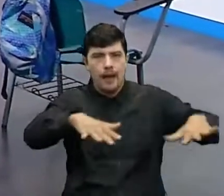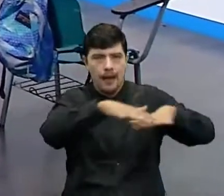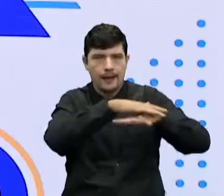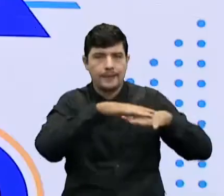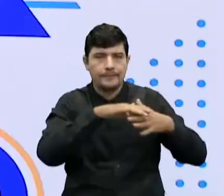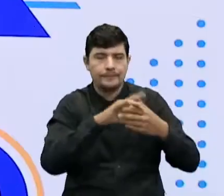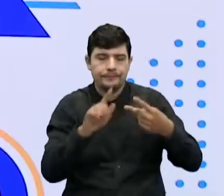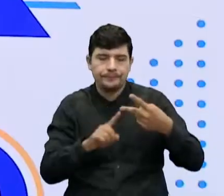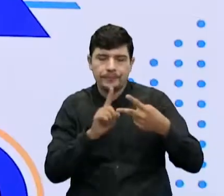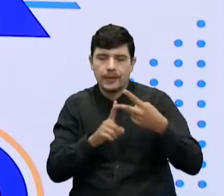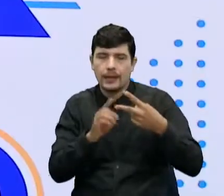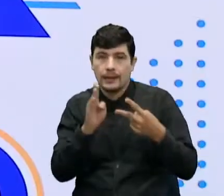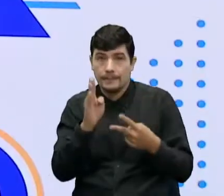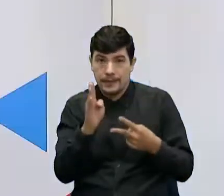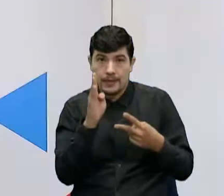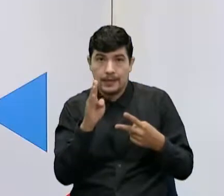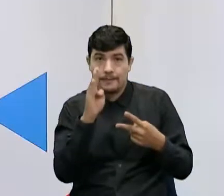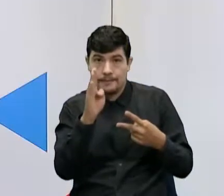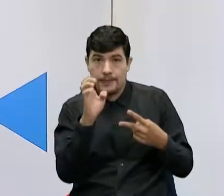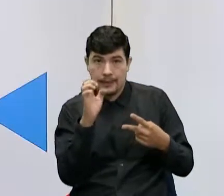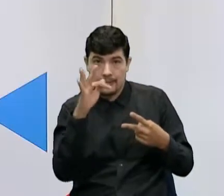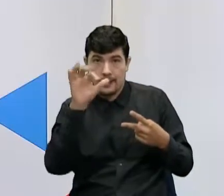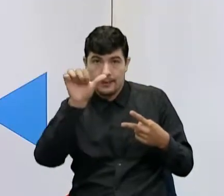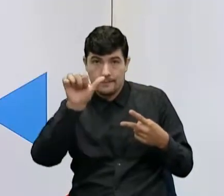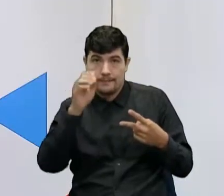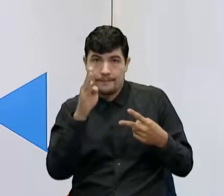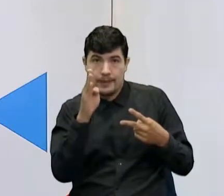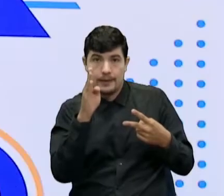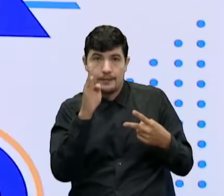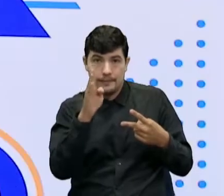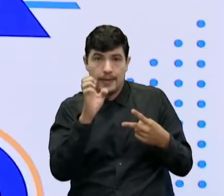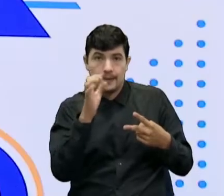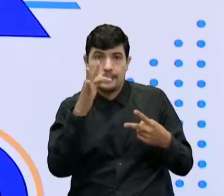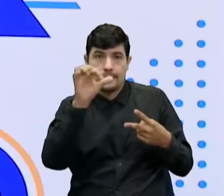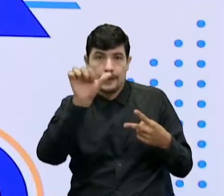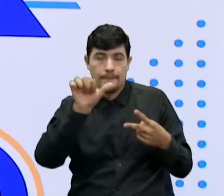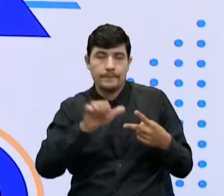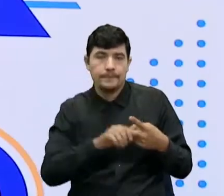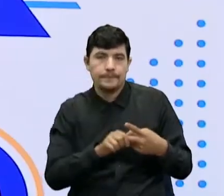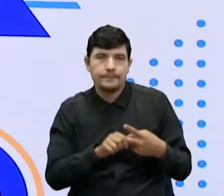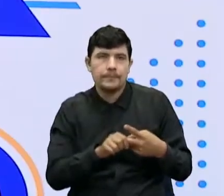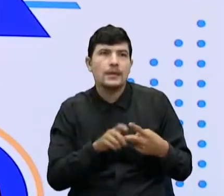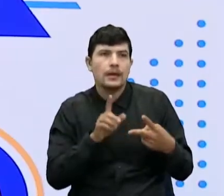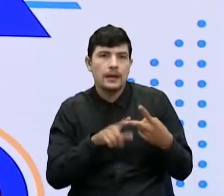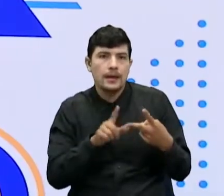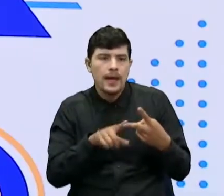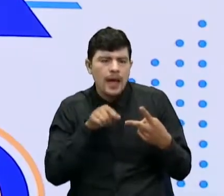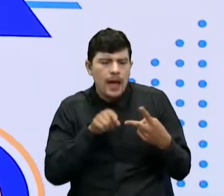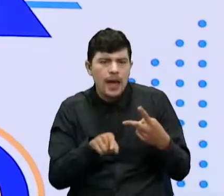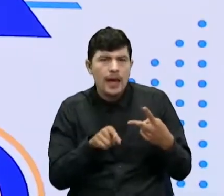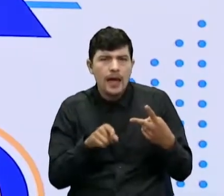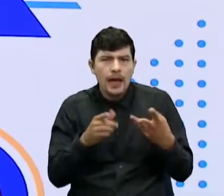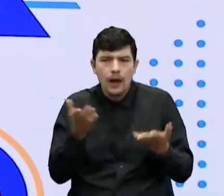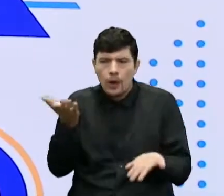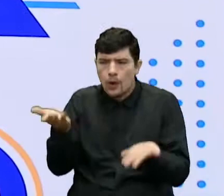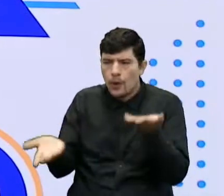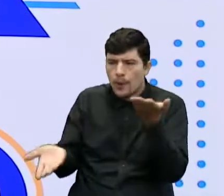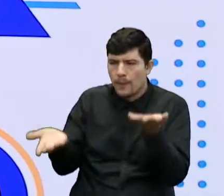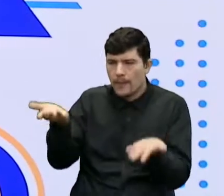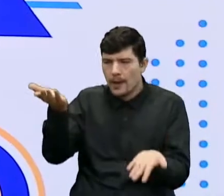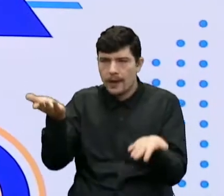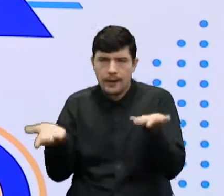B De beta ¿Cierto? Sí Que hace la comparación de ecosistemas